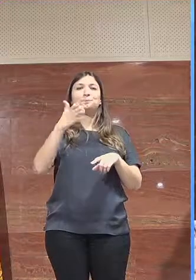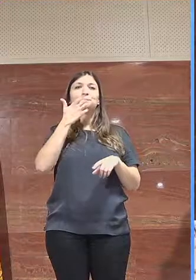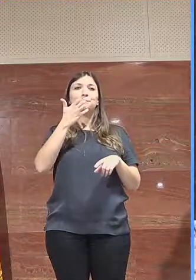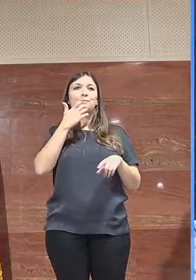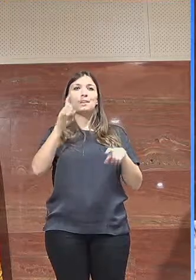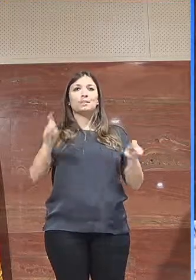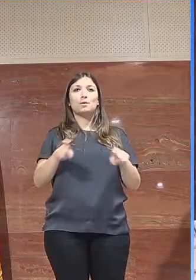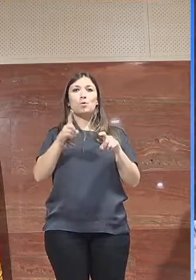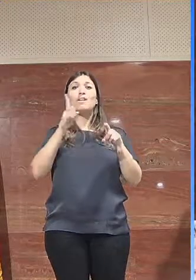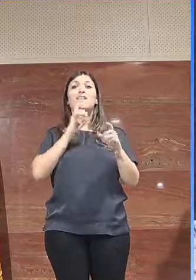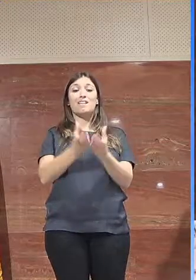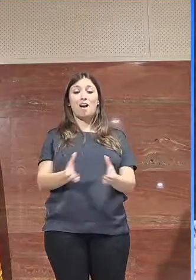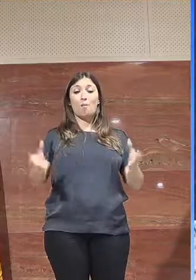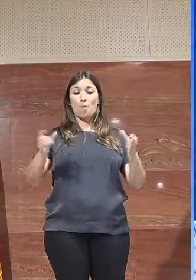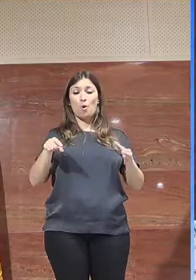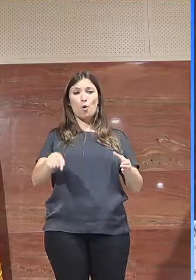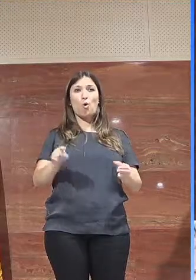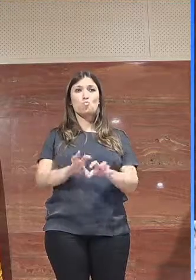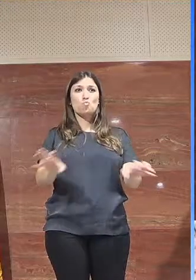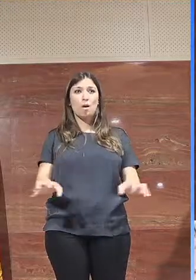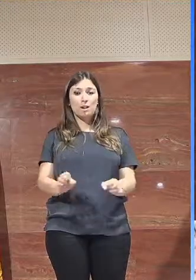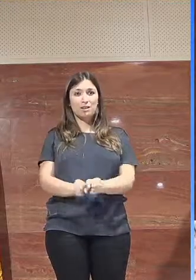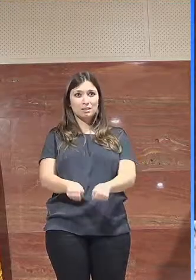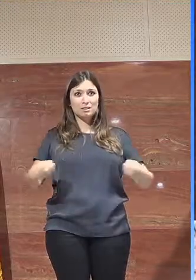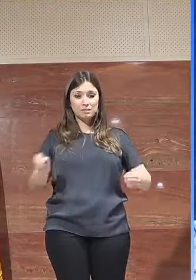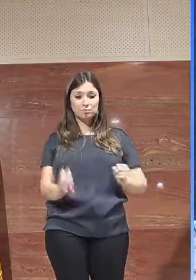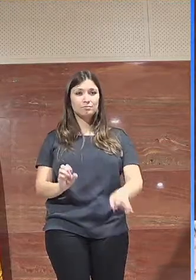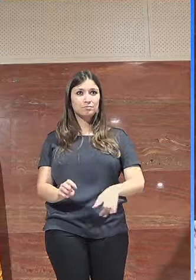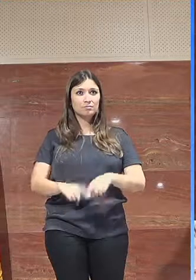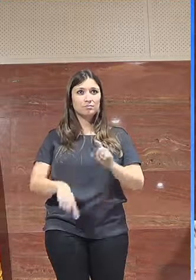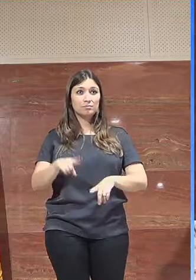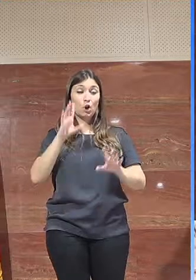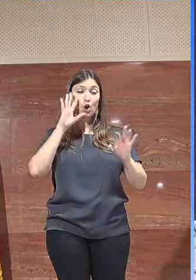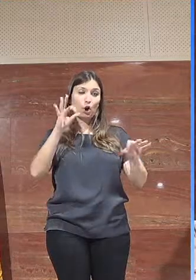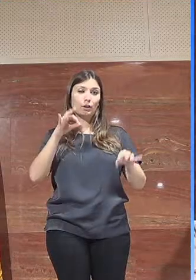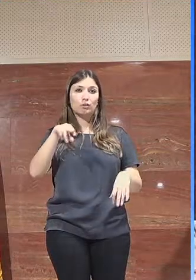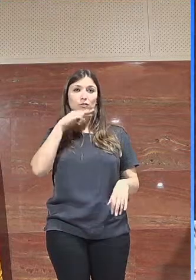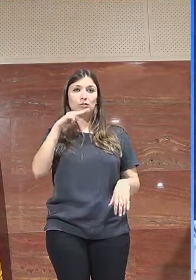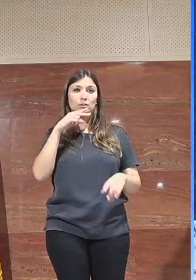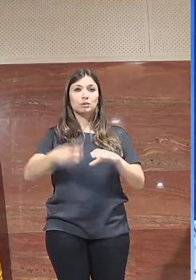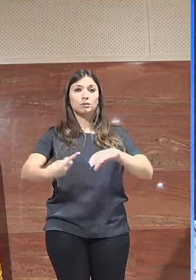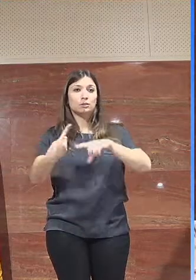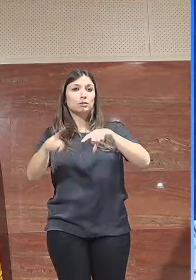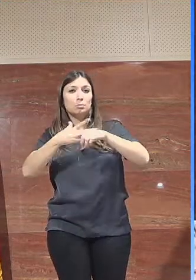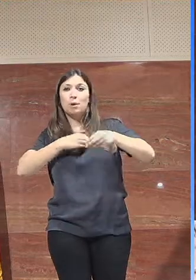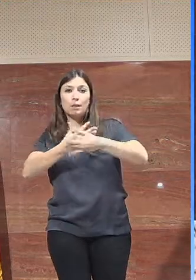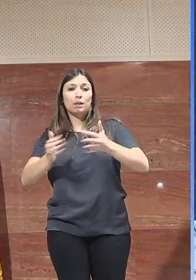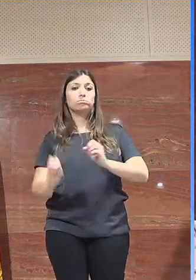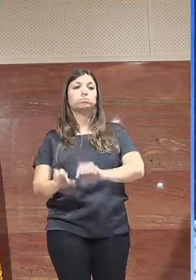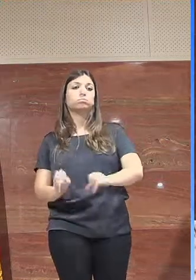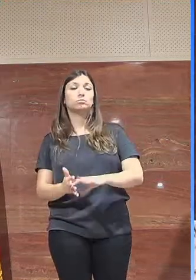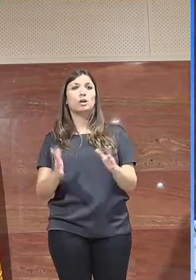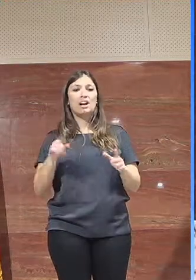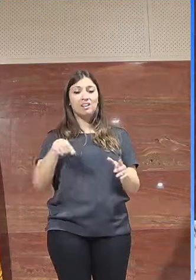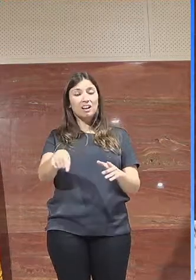mueble bajo el lavabo pues, para almacenar los artículos de utilización lógica en ese espacio, ¿no? Entonces, bueno, por un lado nos